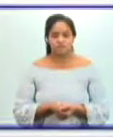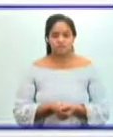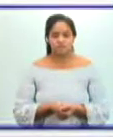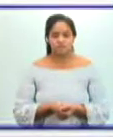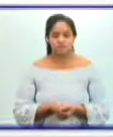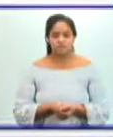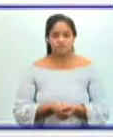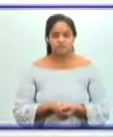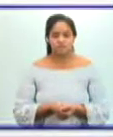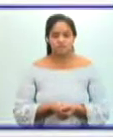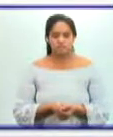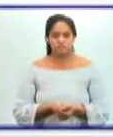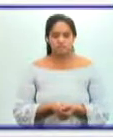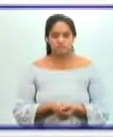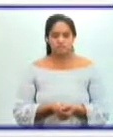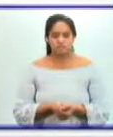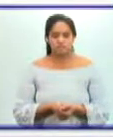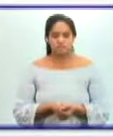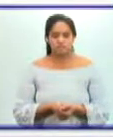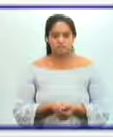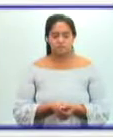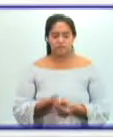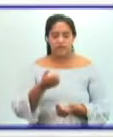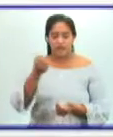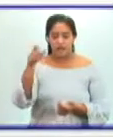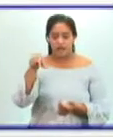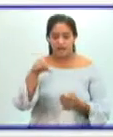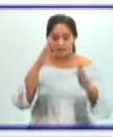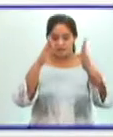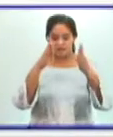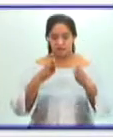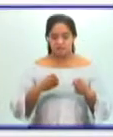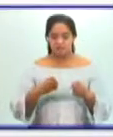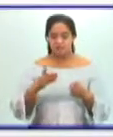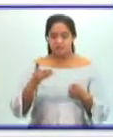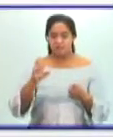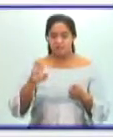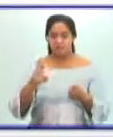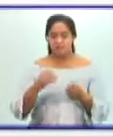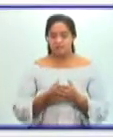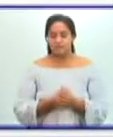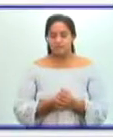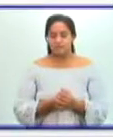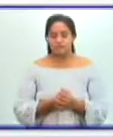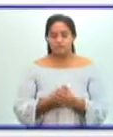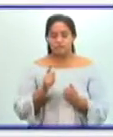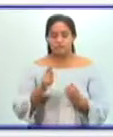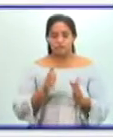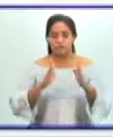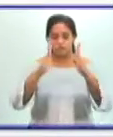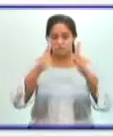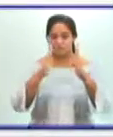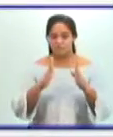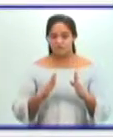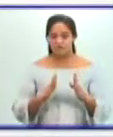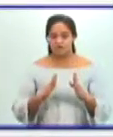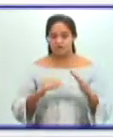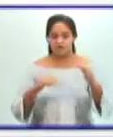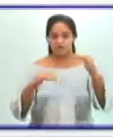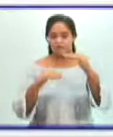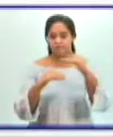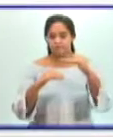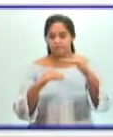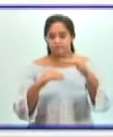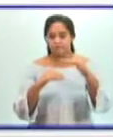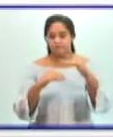paralelo el segmento AG al segmento EF. Por tanto, son paralelos el segmento EF con el